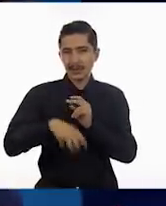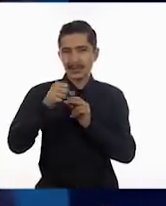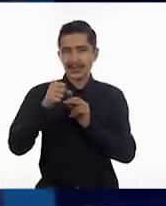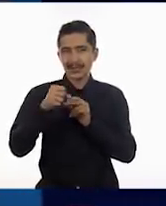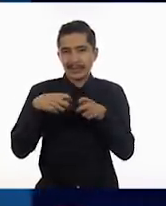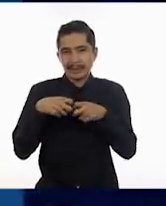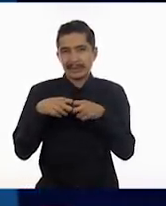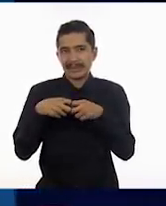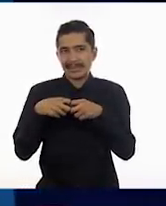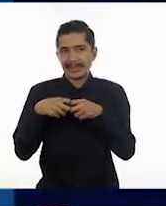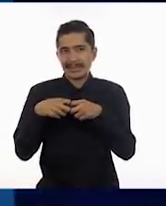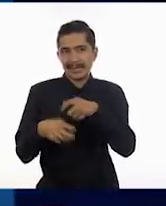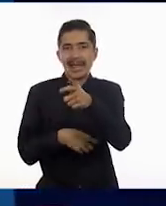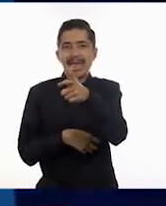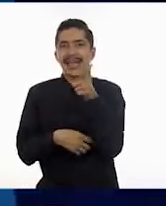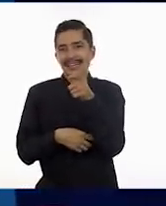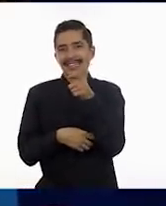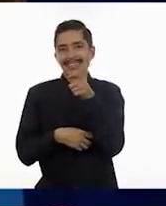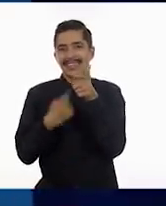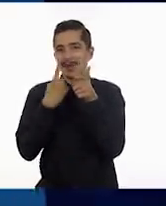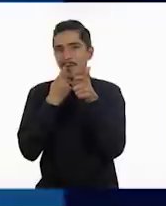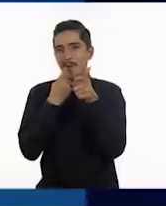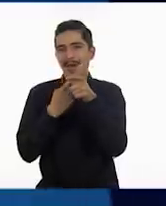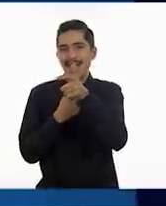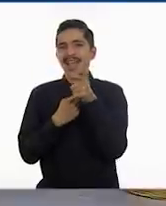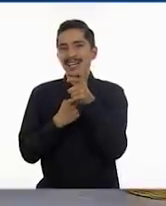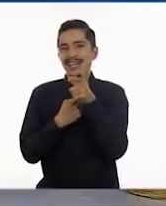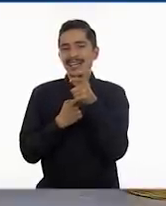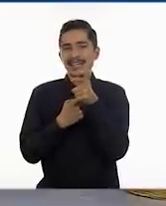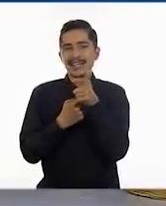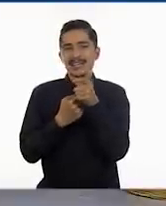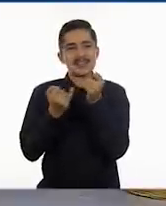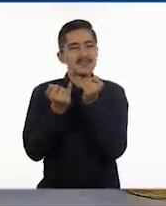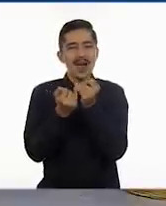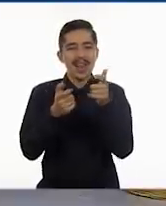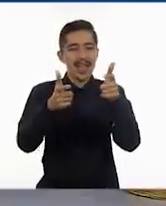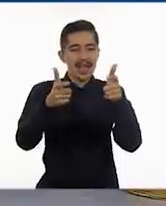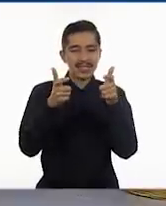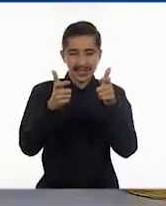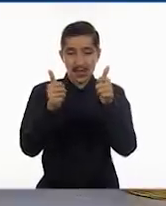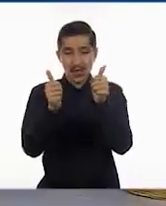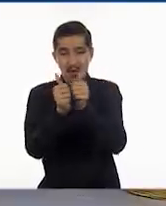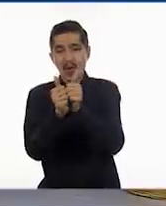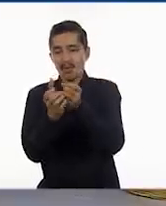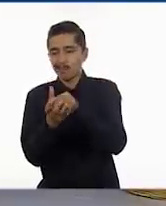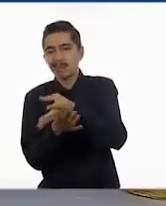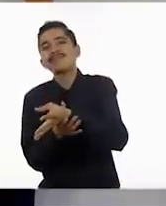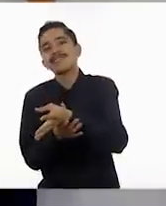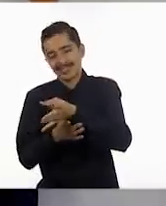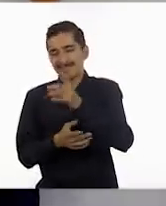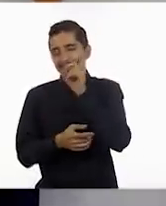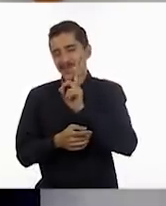nervioso! X, otra vez. Nacerá otra niña.